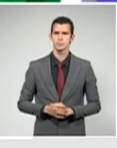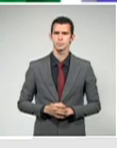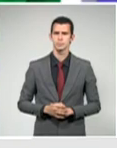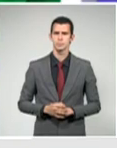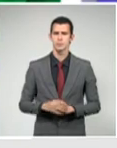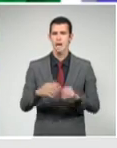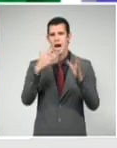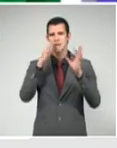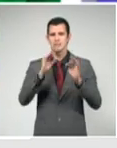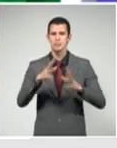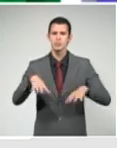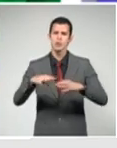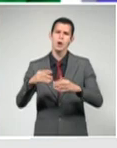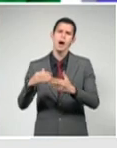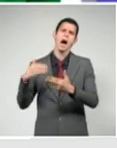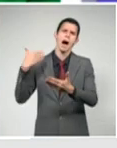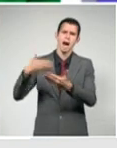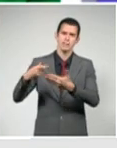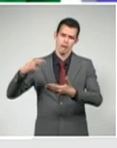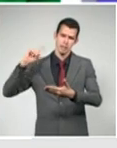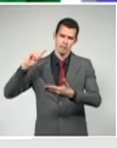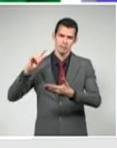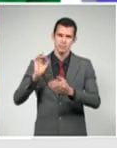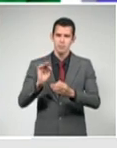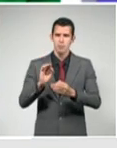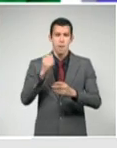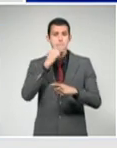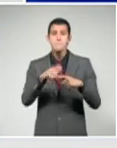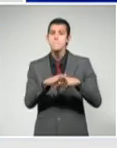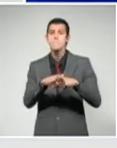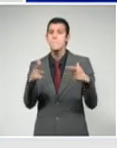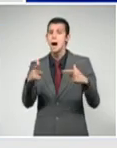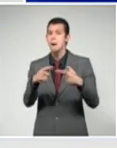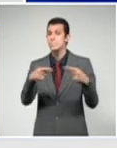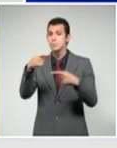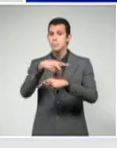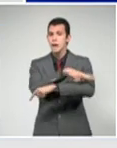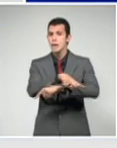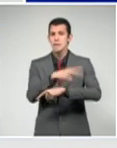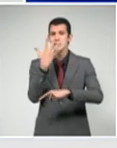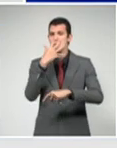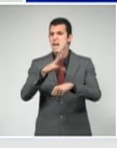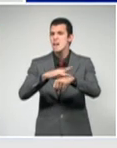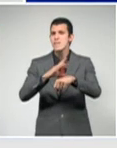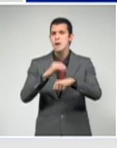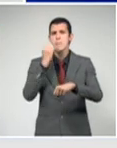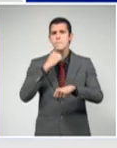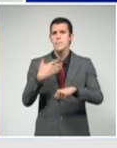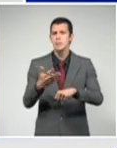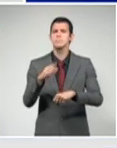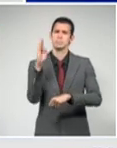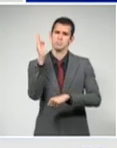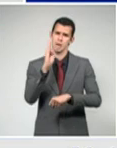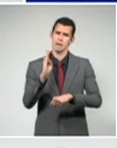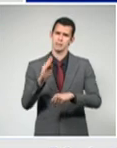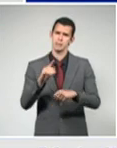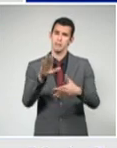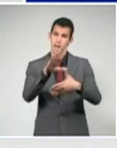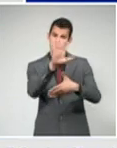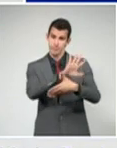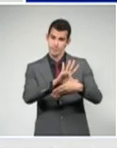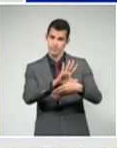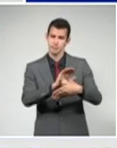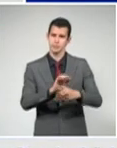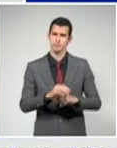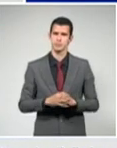están, se cambian en Estados Unidos, Brasil. Brasil en el día de ayer, estamos hablando de los casos del día de ayer, es